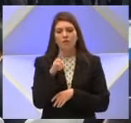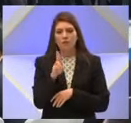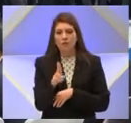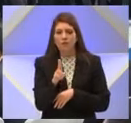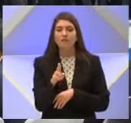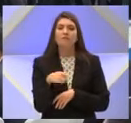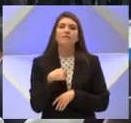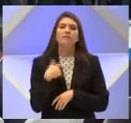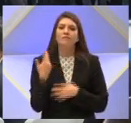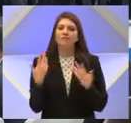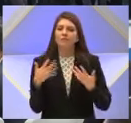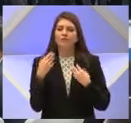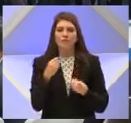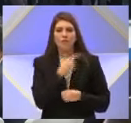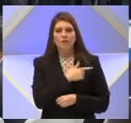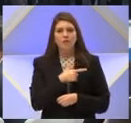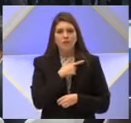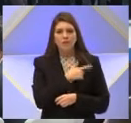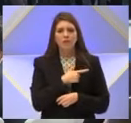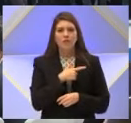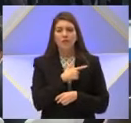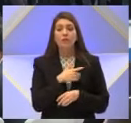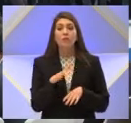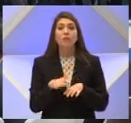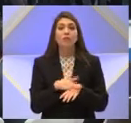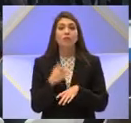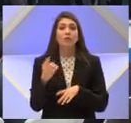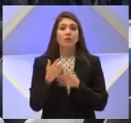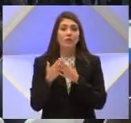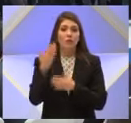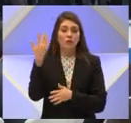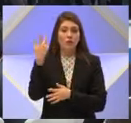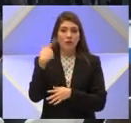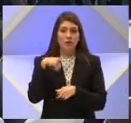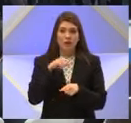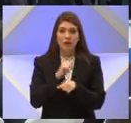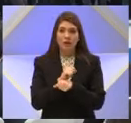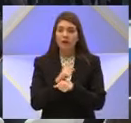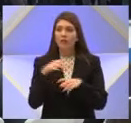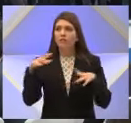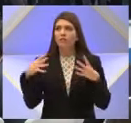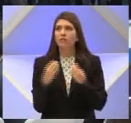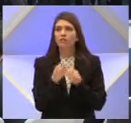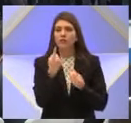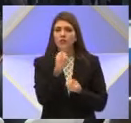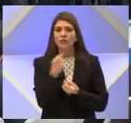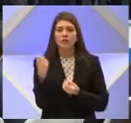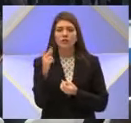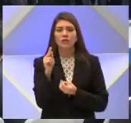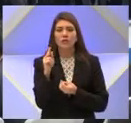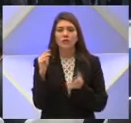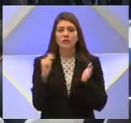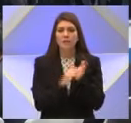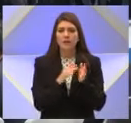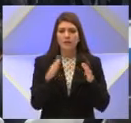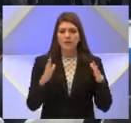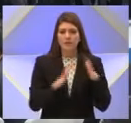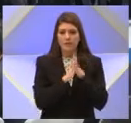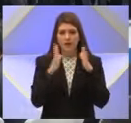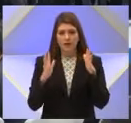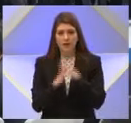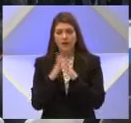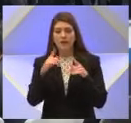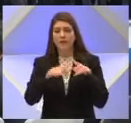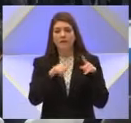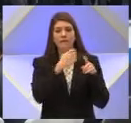da mucho gusto estar celebrando el año pasado celebramos reunimos 180.000 participantes en las 32 entidades federativas